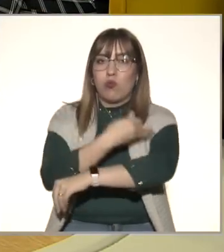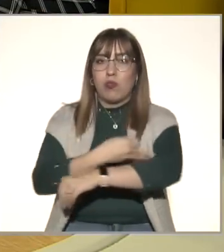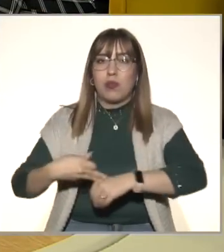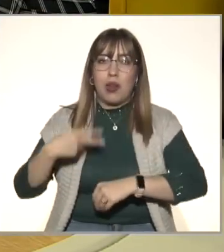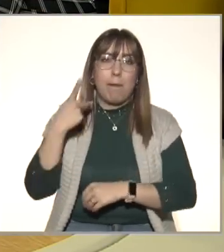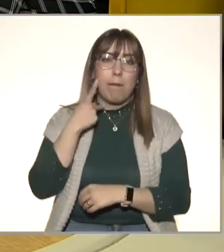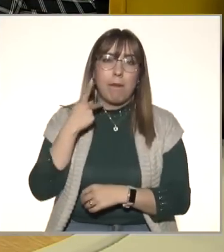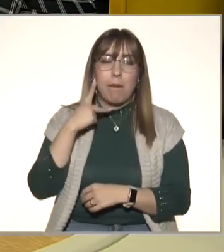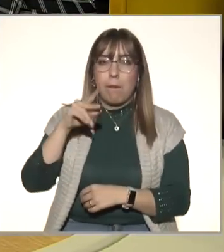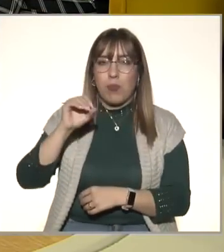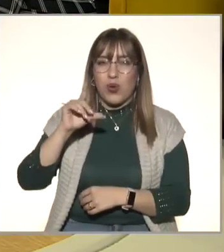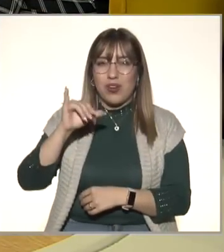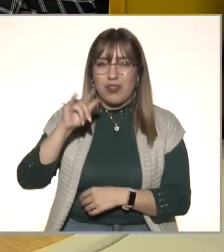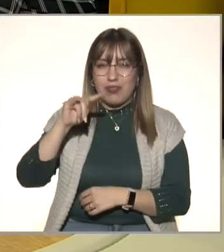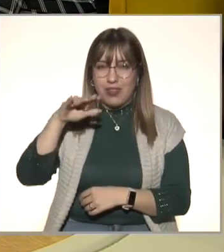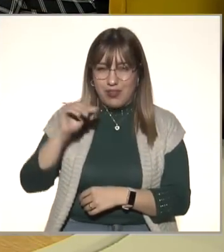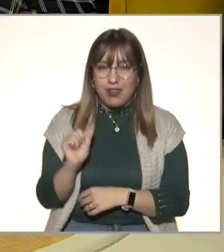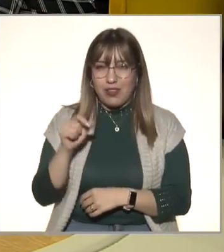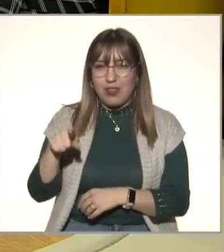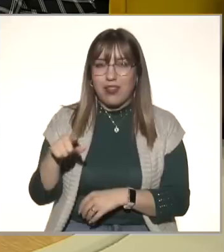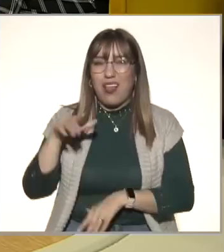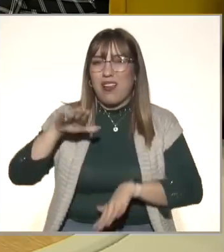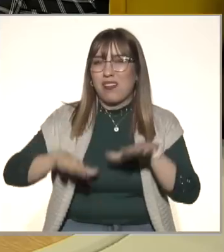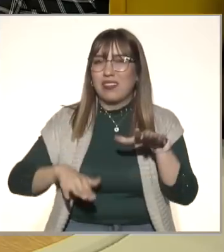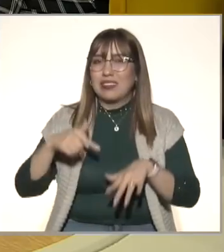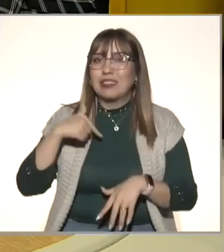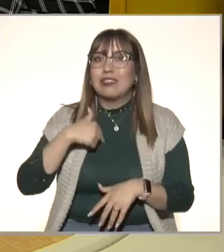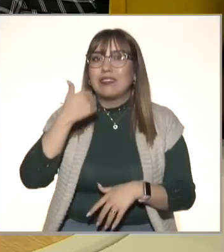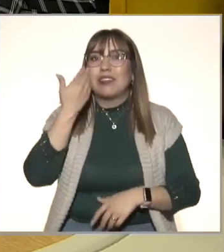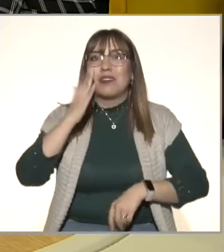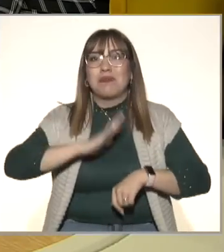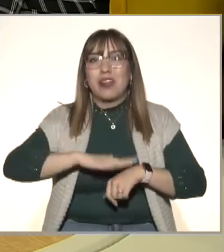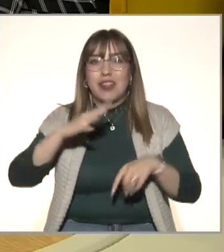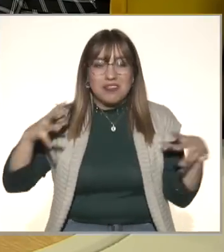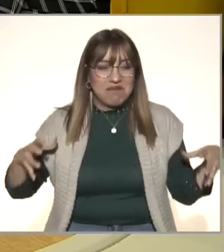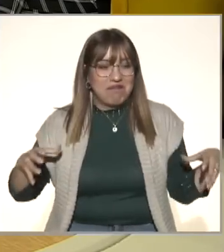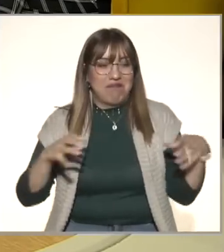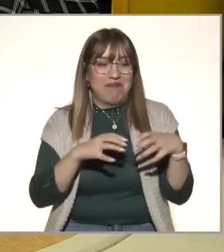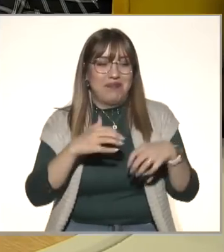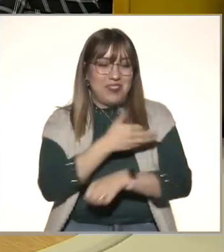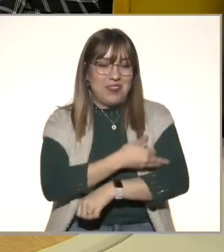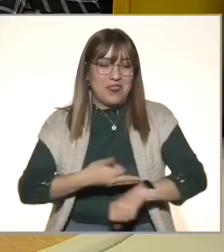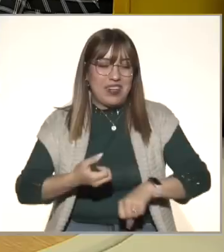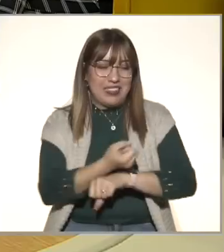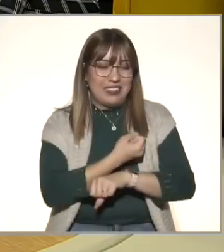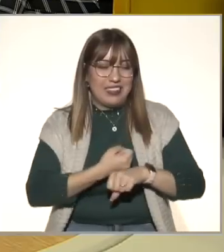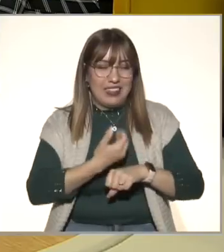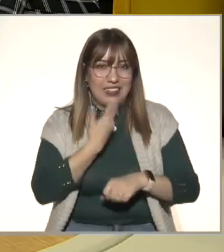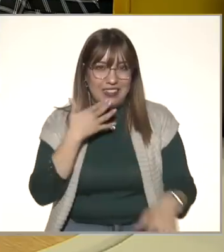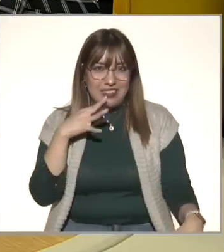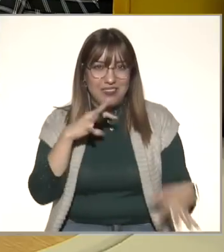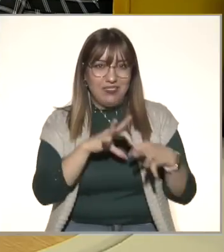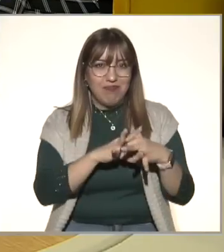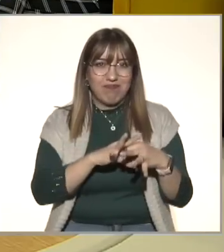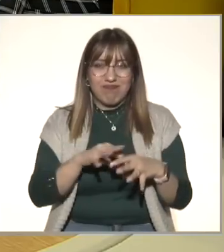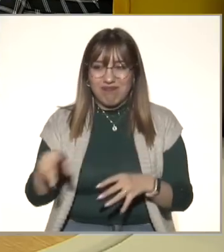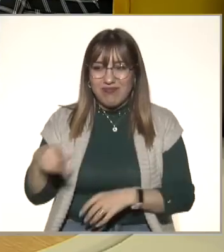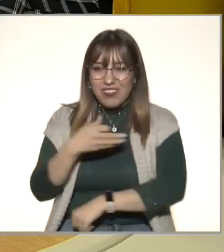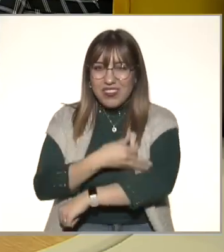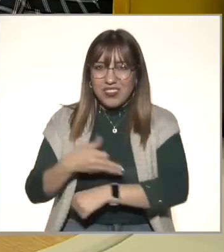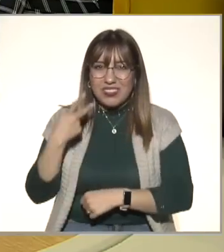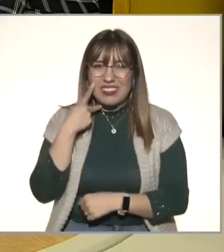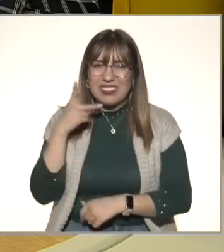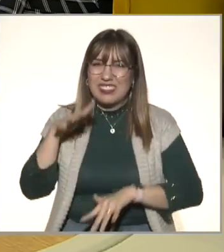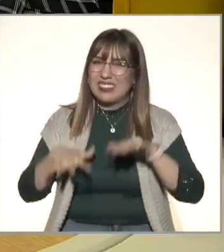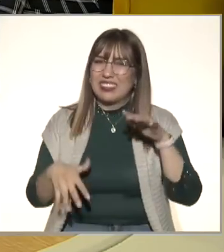familias mexicanas es lo que más evita. Uno quiere pasarla con su familia de sangre, no con la política, porque a veces ahí es donde hay como de que no me